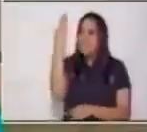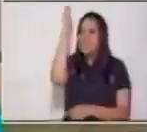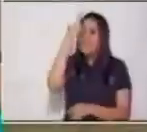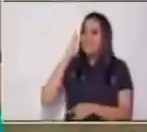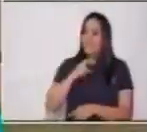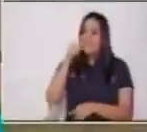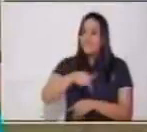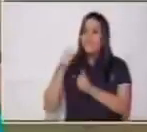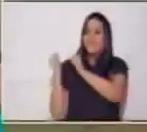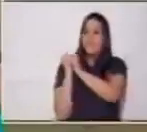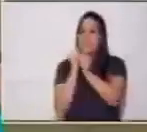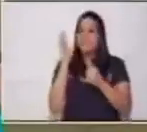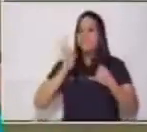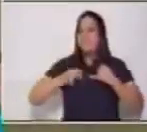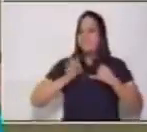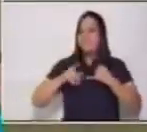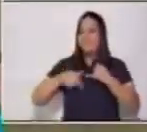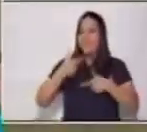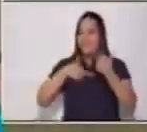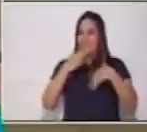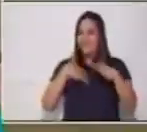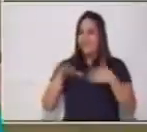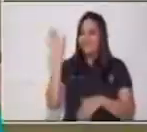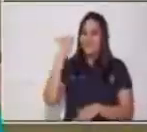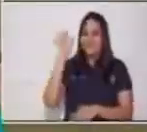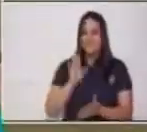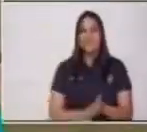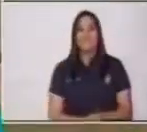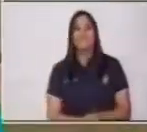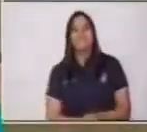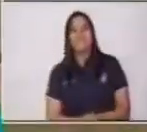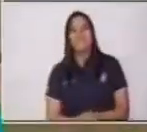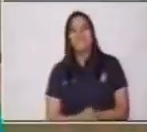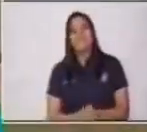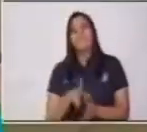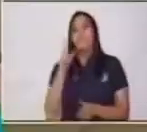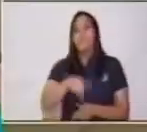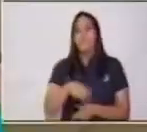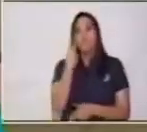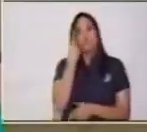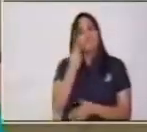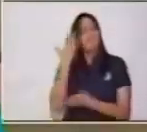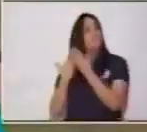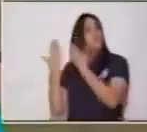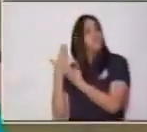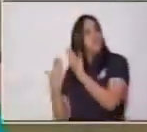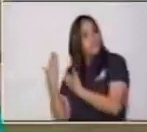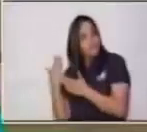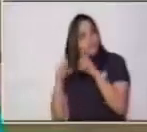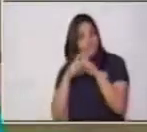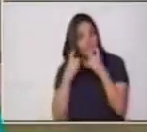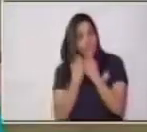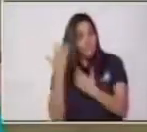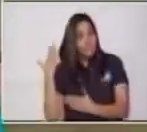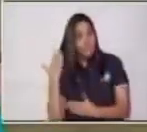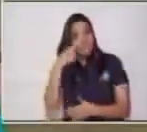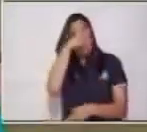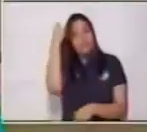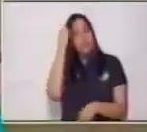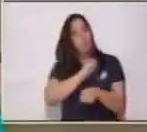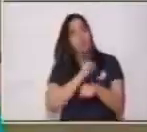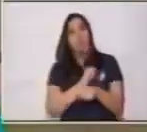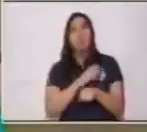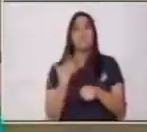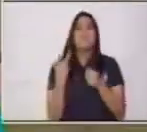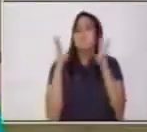que nos acompaña en la interpretación de la lengua de señas. Como hemos visto en las sesiones anteriores, hemos trabajado